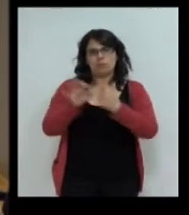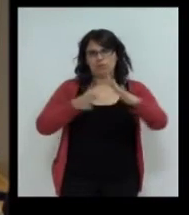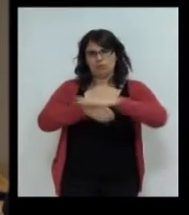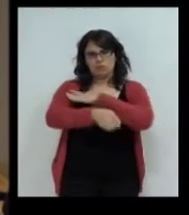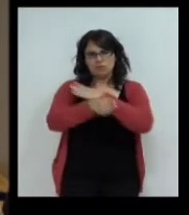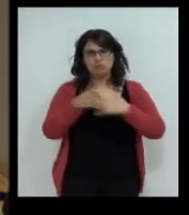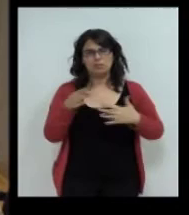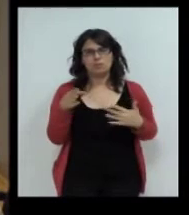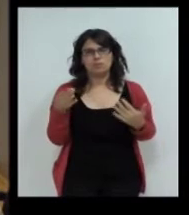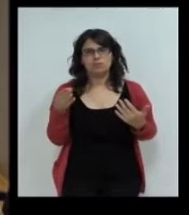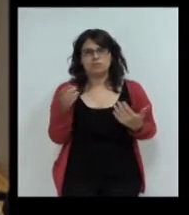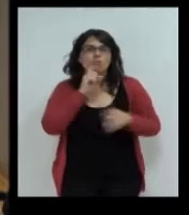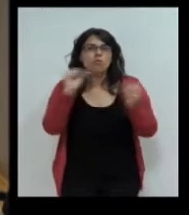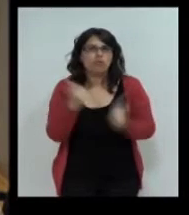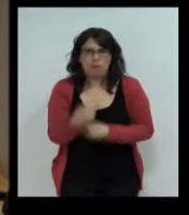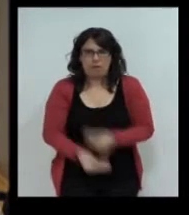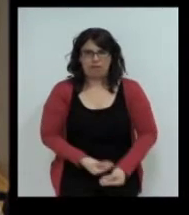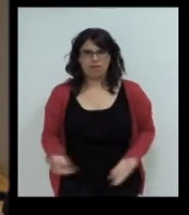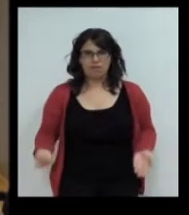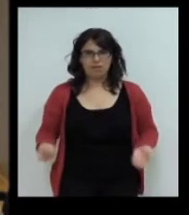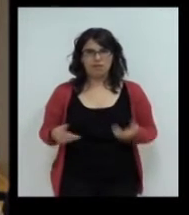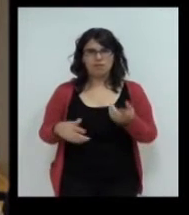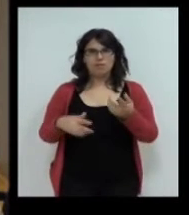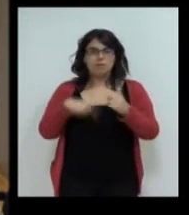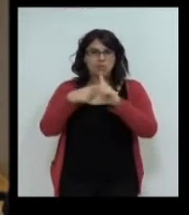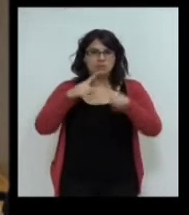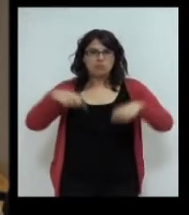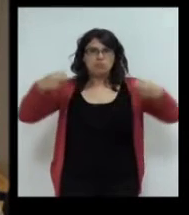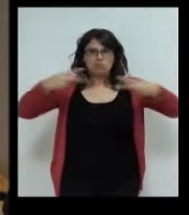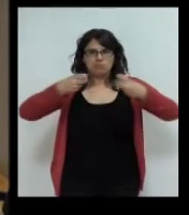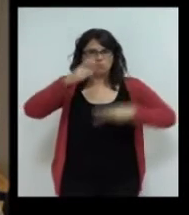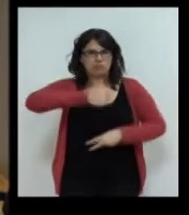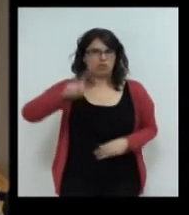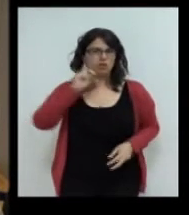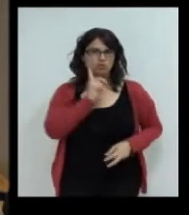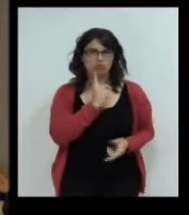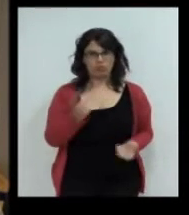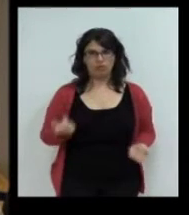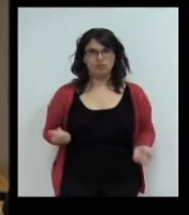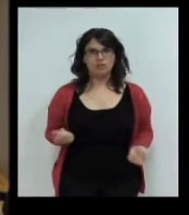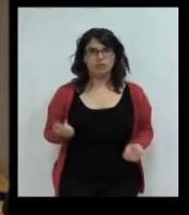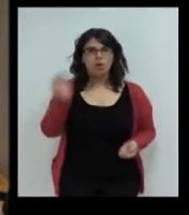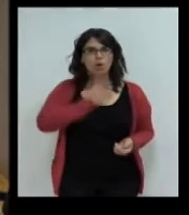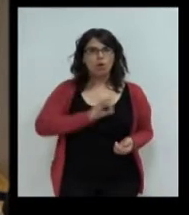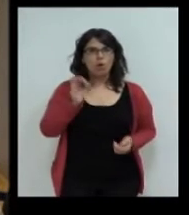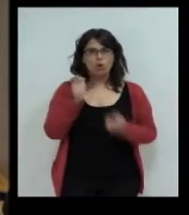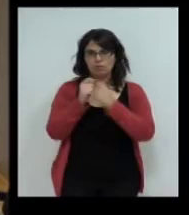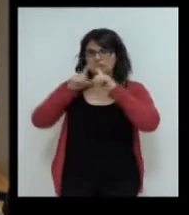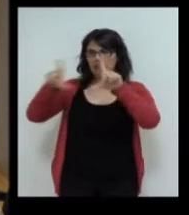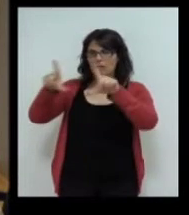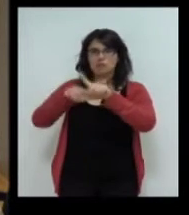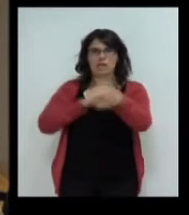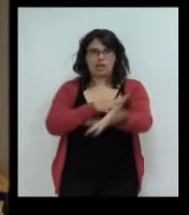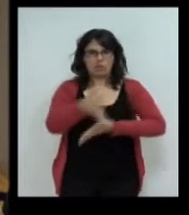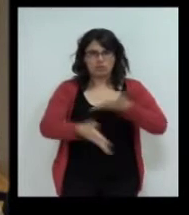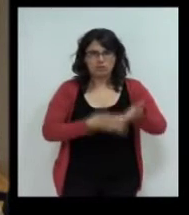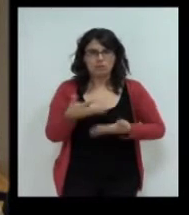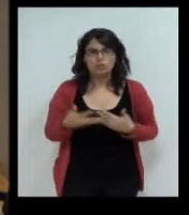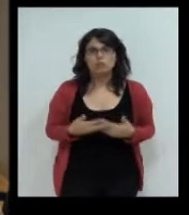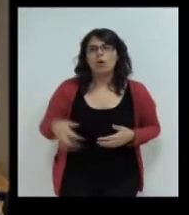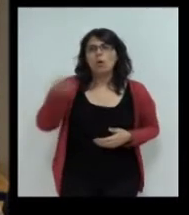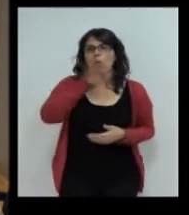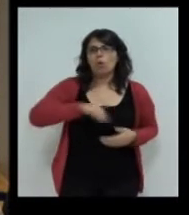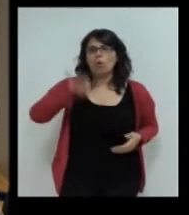accesibles, y que herramientas como la subtitulación para personas sordas, la inserción de ventanas con lengua de signos,